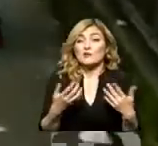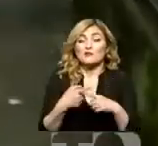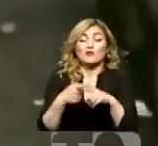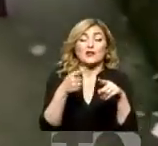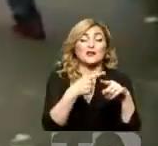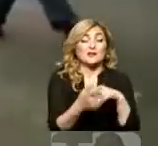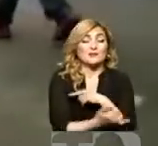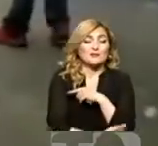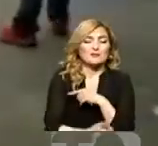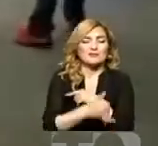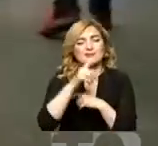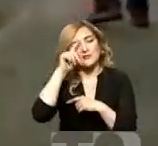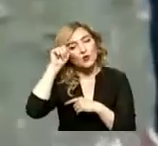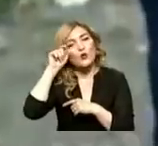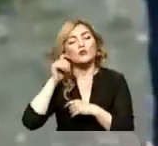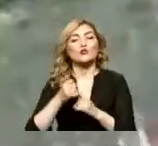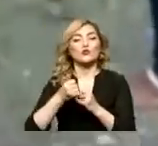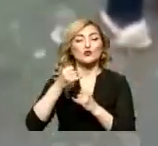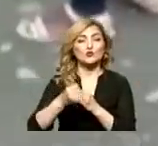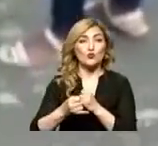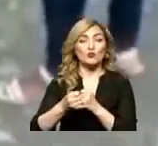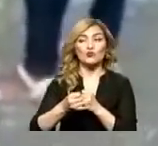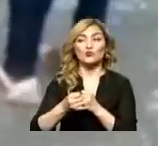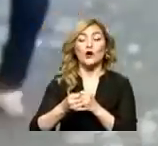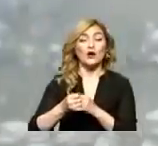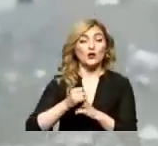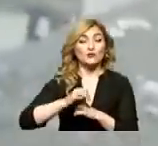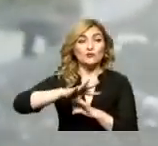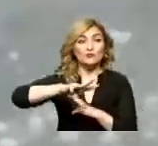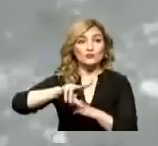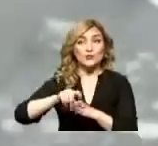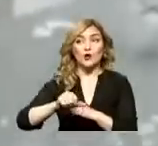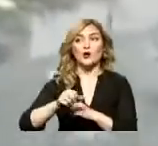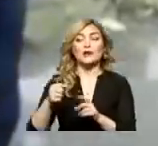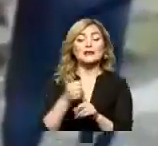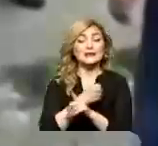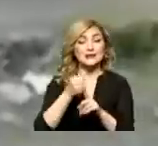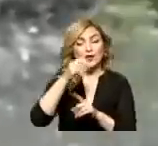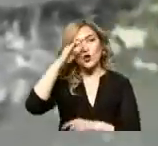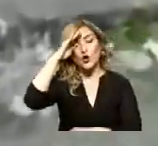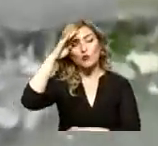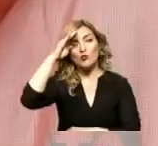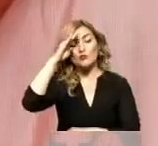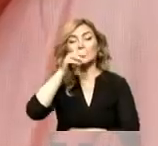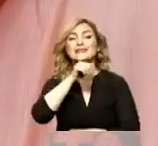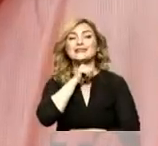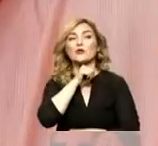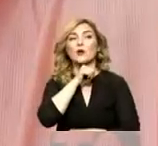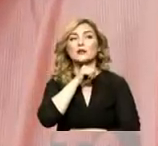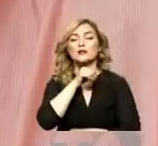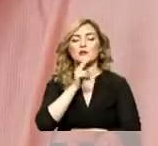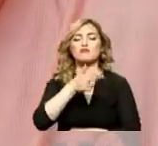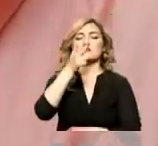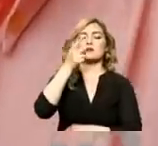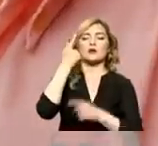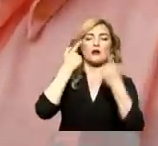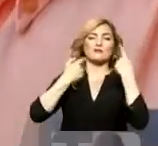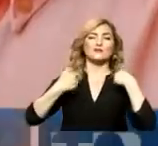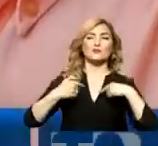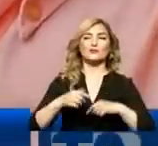nacionalidad. Por eso recuerdan el último robo que terminó con la agresión a policías y el delincuente herido. Ya, porque